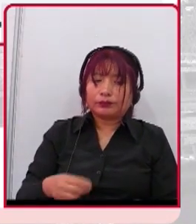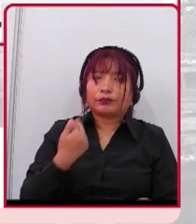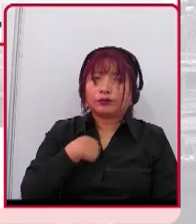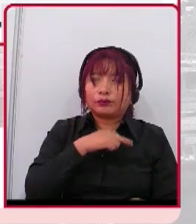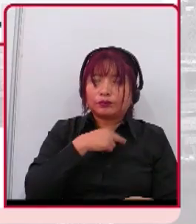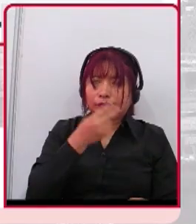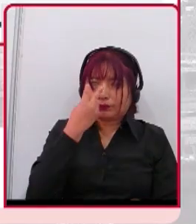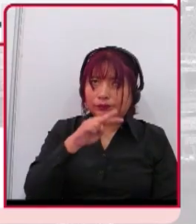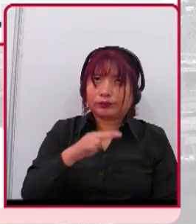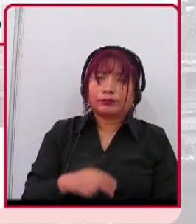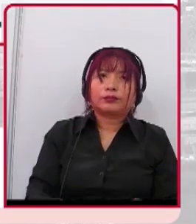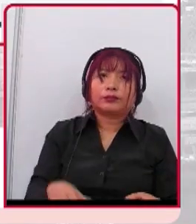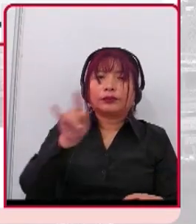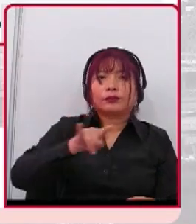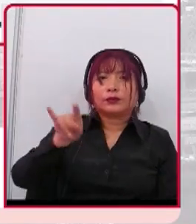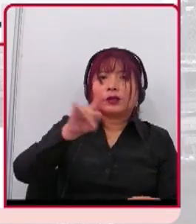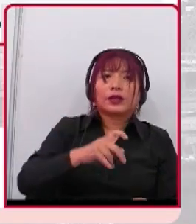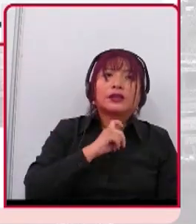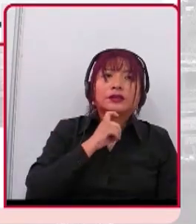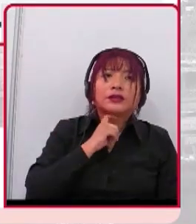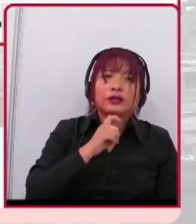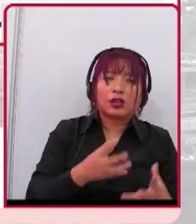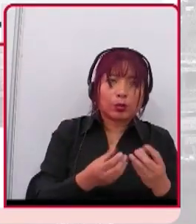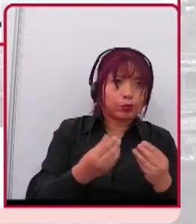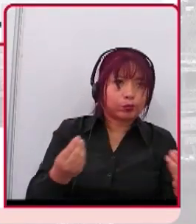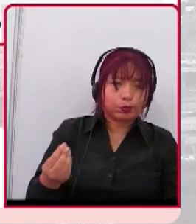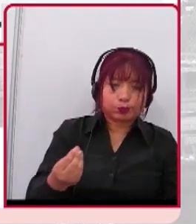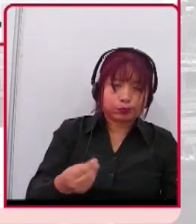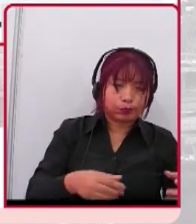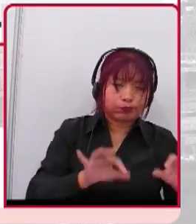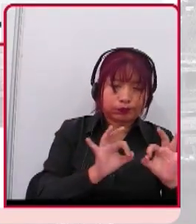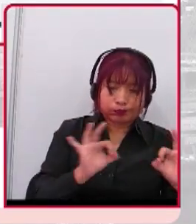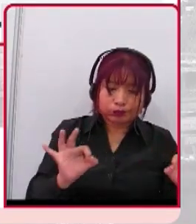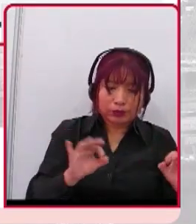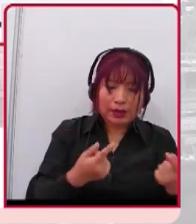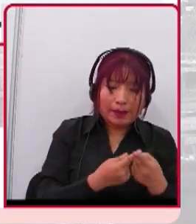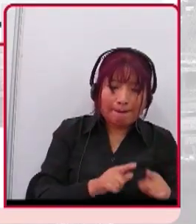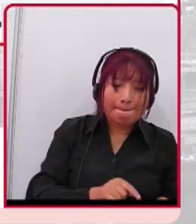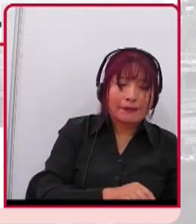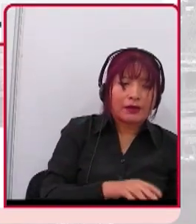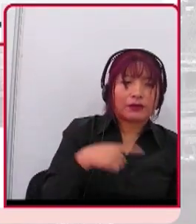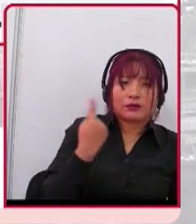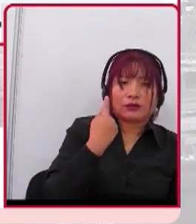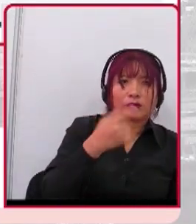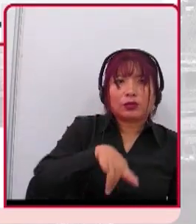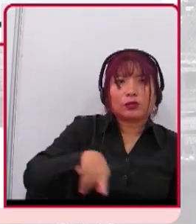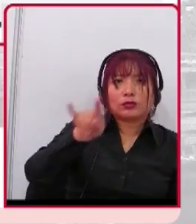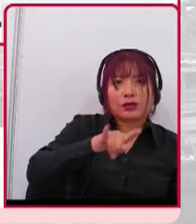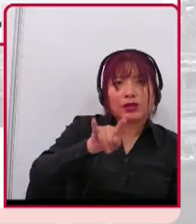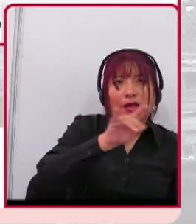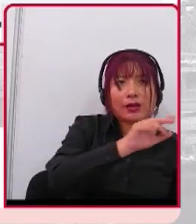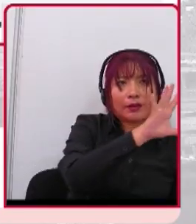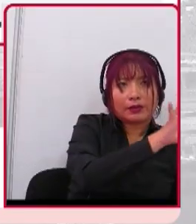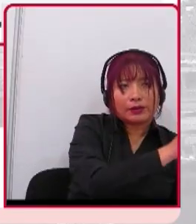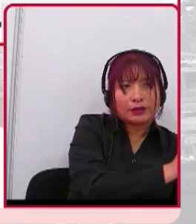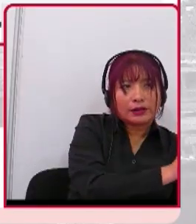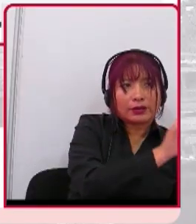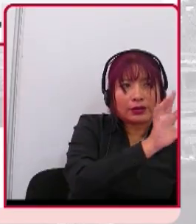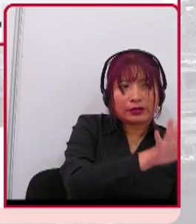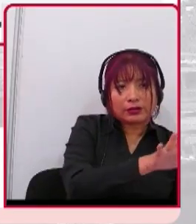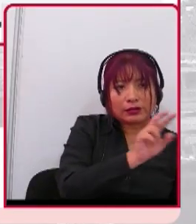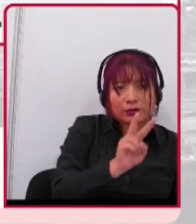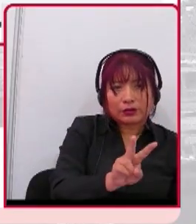alta competencia. Solamente lográbamos 752, muy por debajo de nuestro target que teníamos de